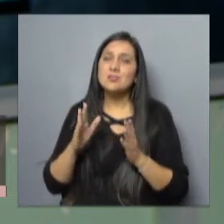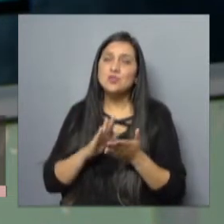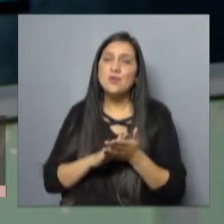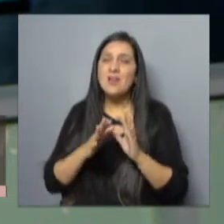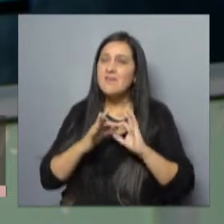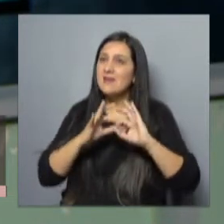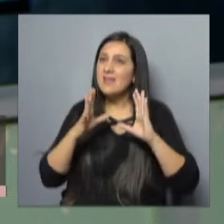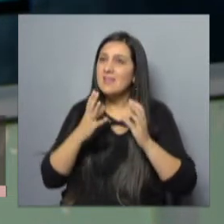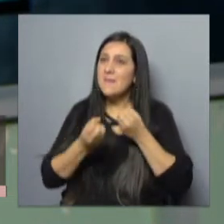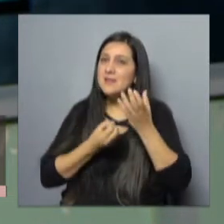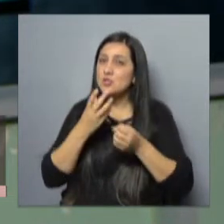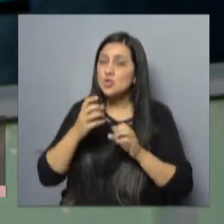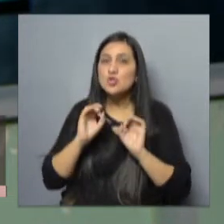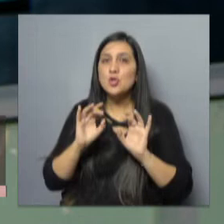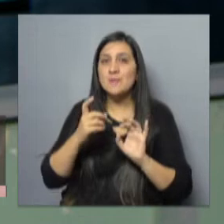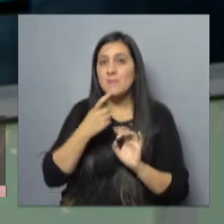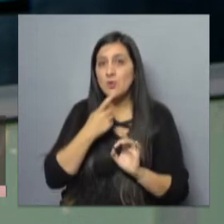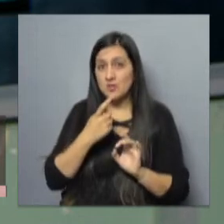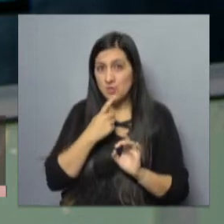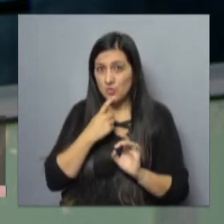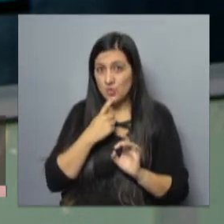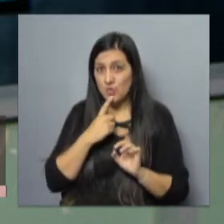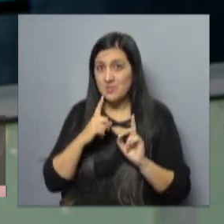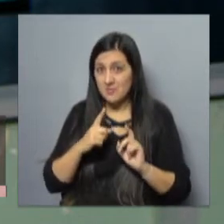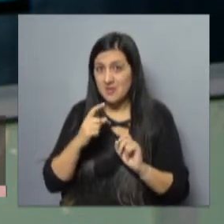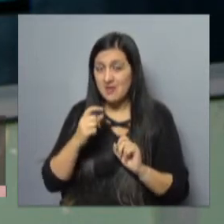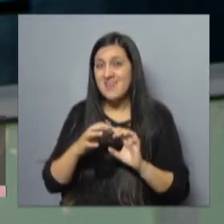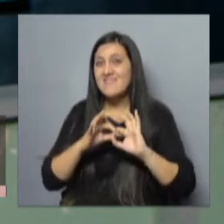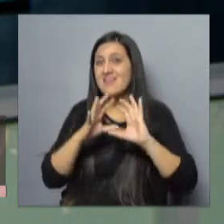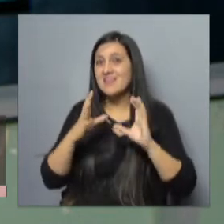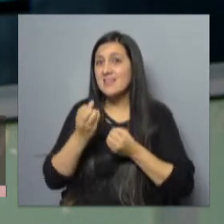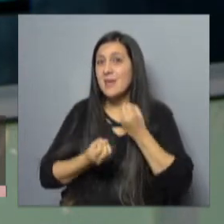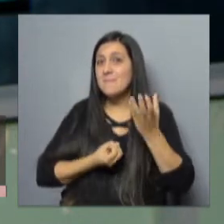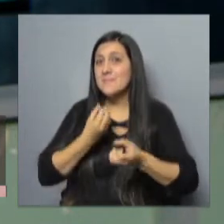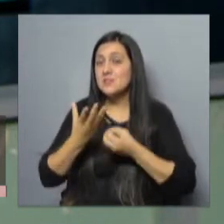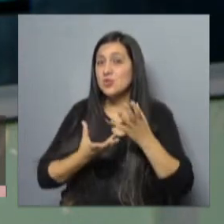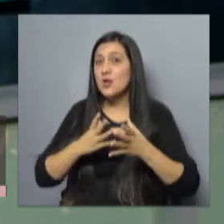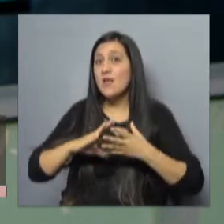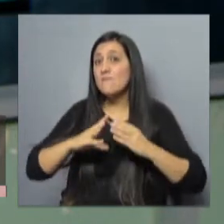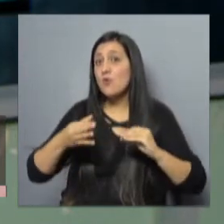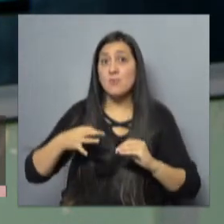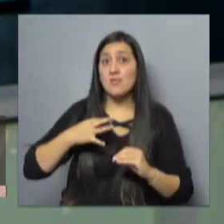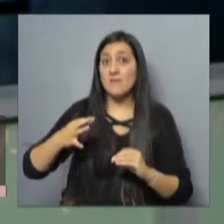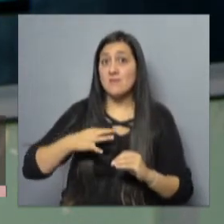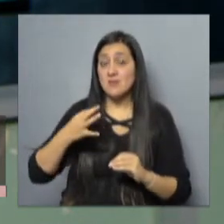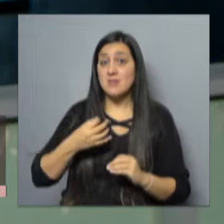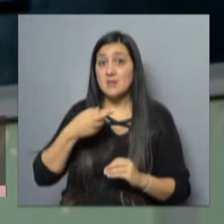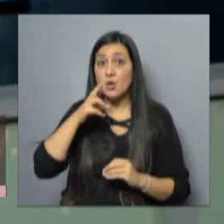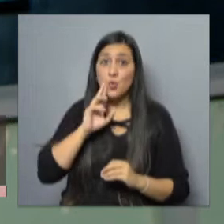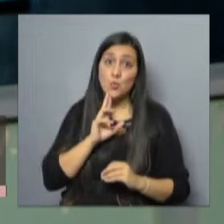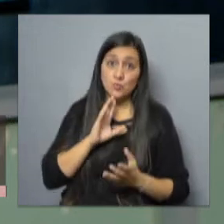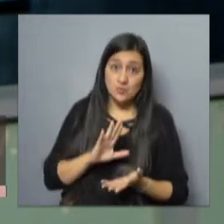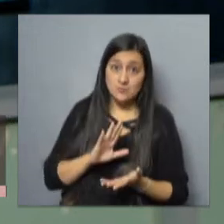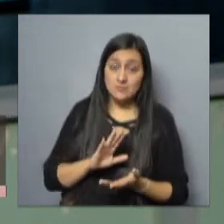desde el punto de vista político como les decía sino la libertad de expresión en lo que hace a los modos de vida a los comportamientos